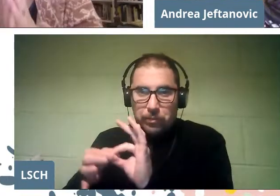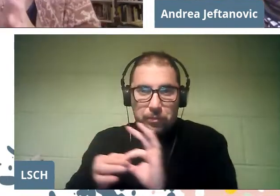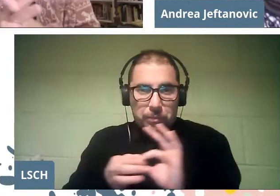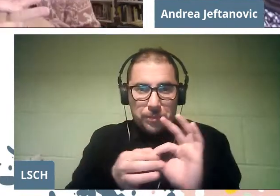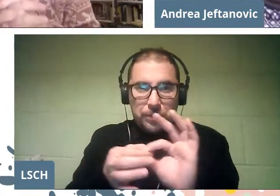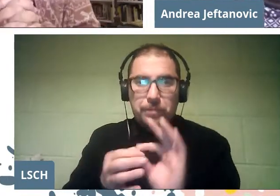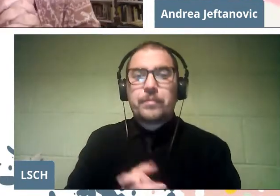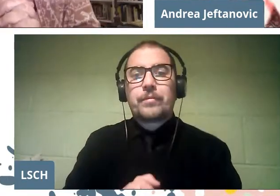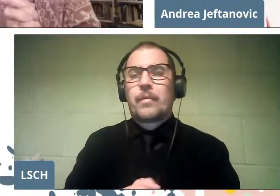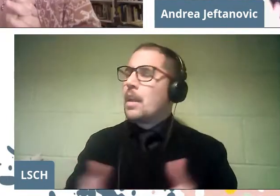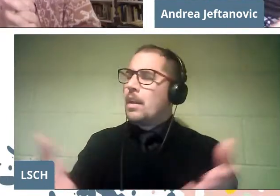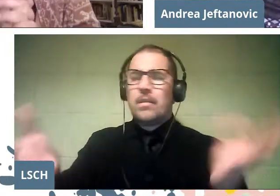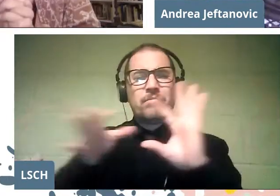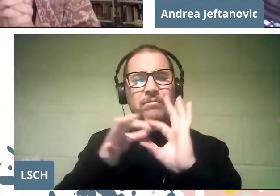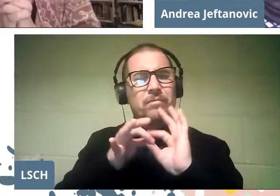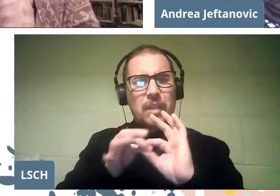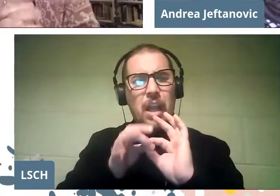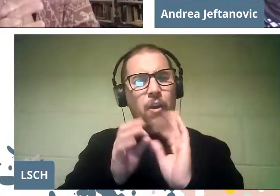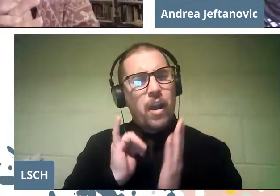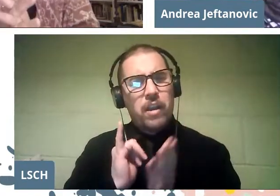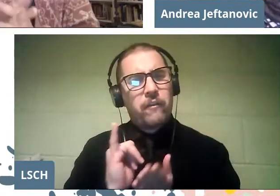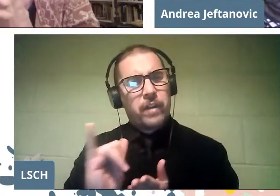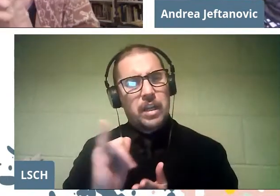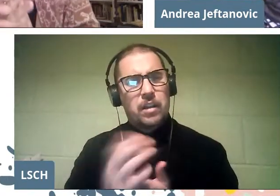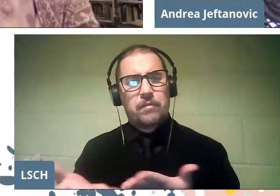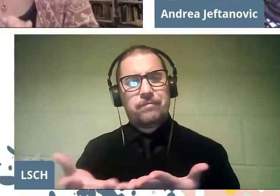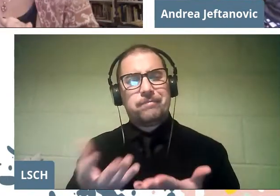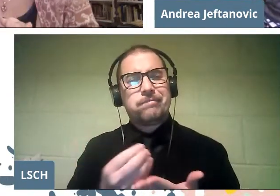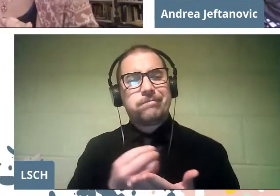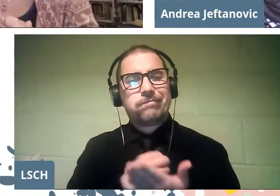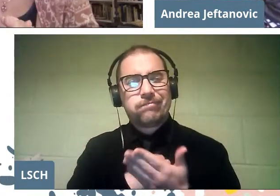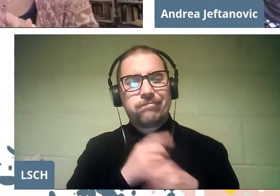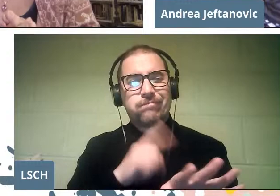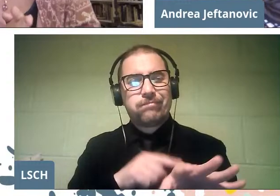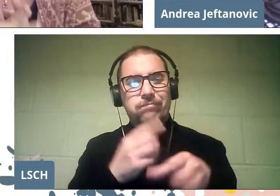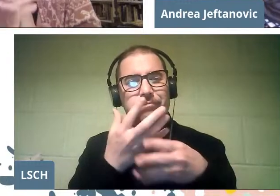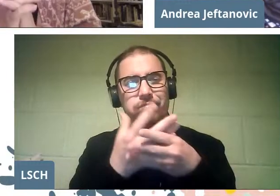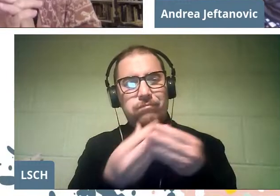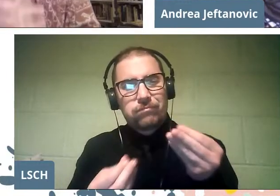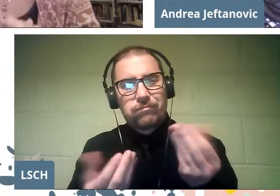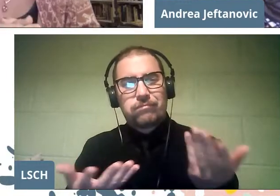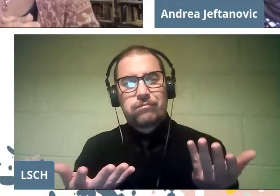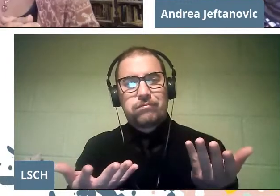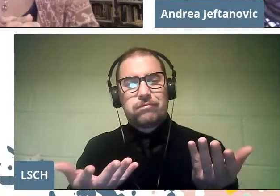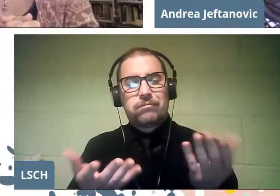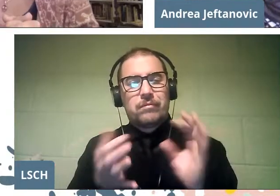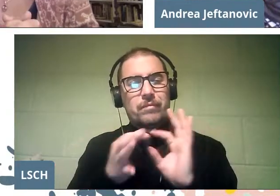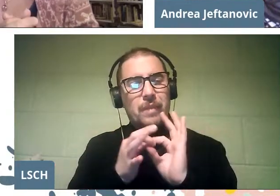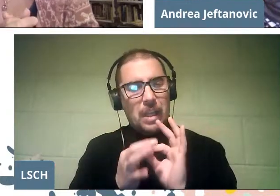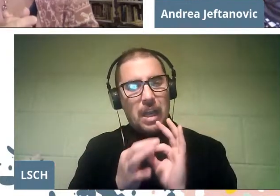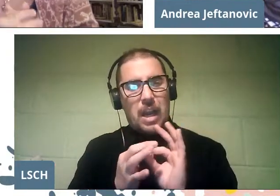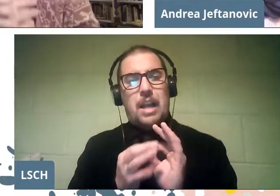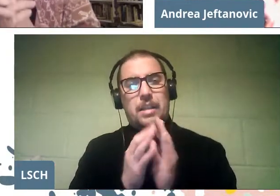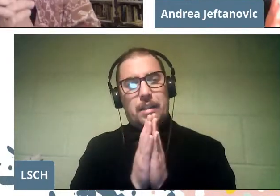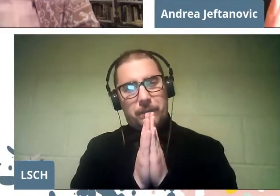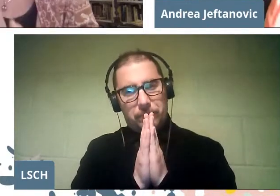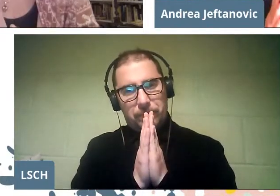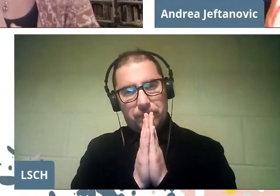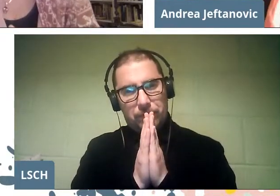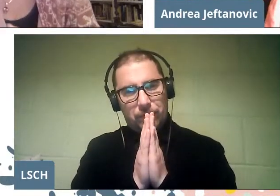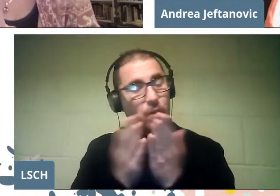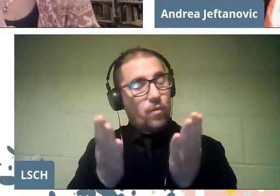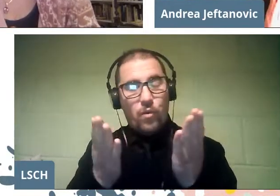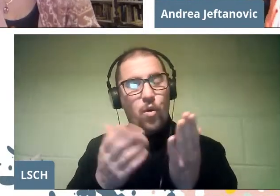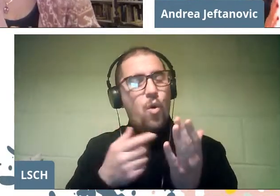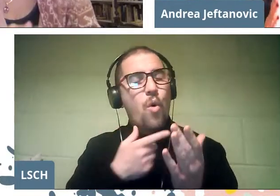agradezco infinitamente, Andrea. Qué pena que hay que terminar esto aquí. Muchas gracias. Ha sido gracias a ti,